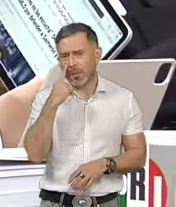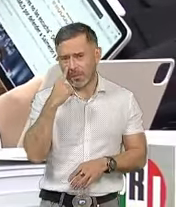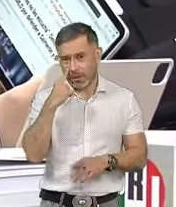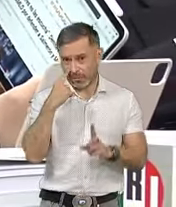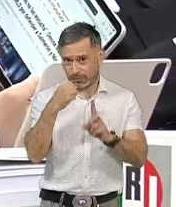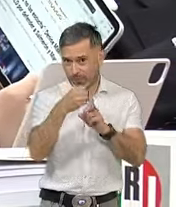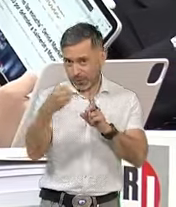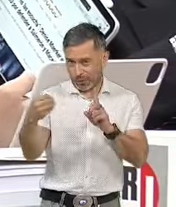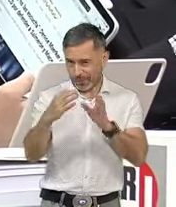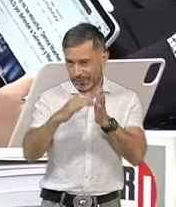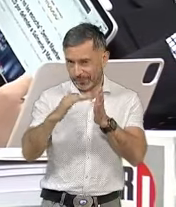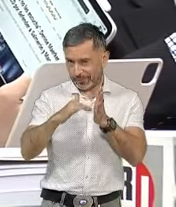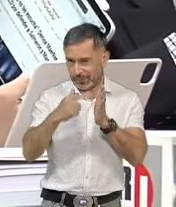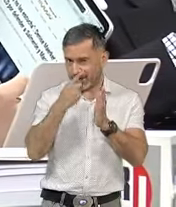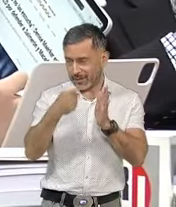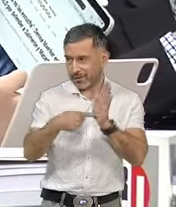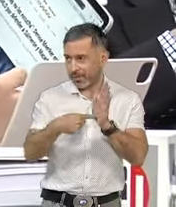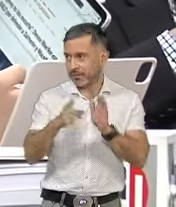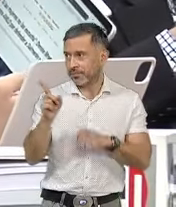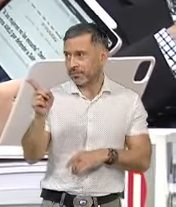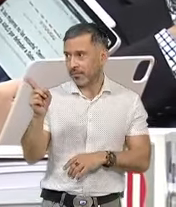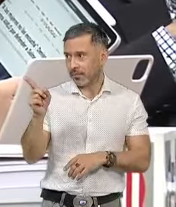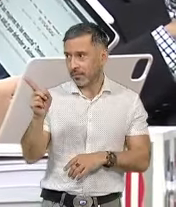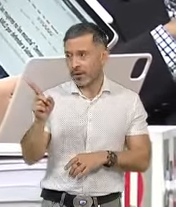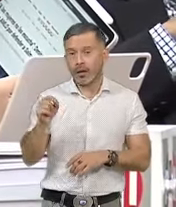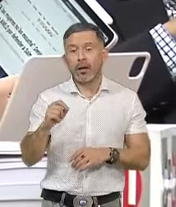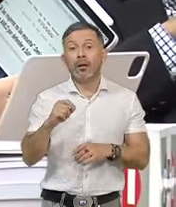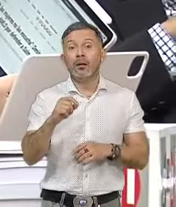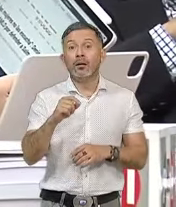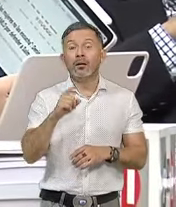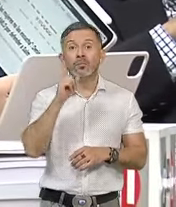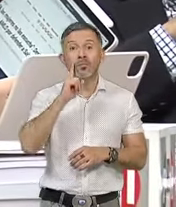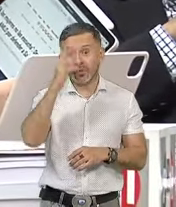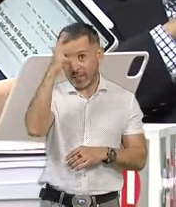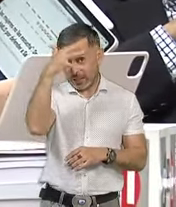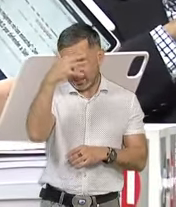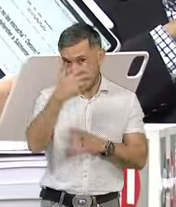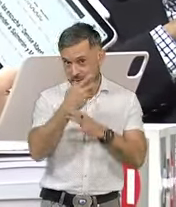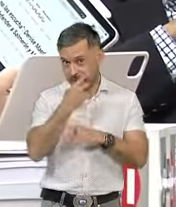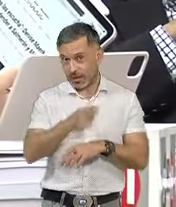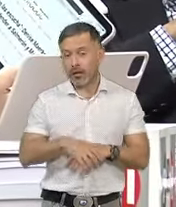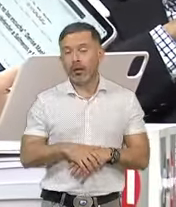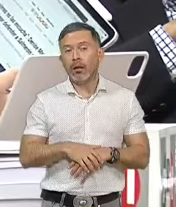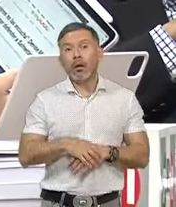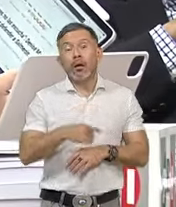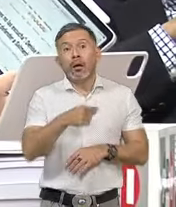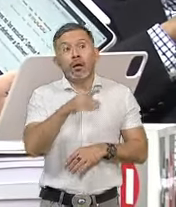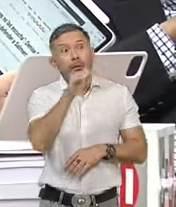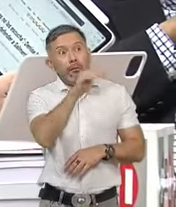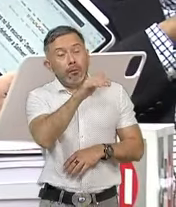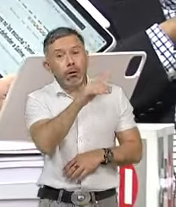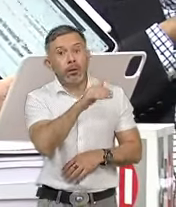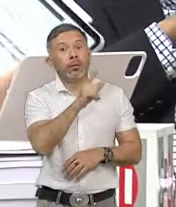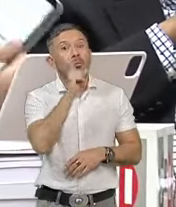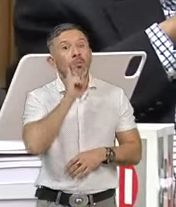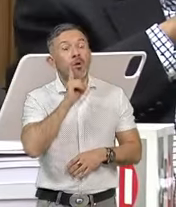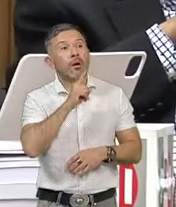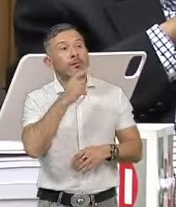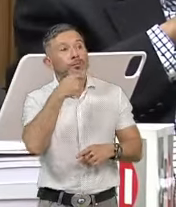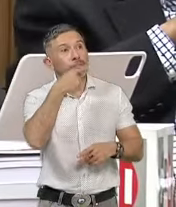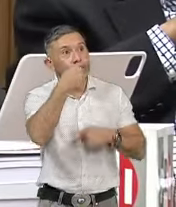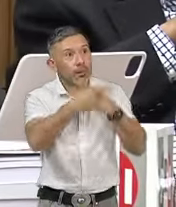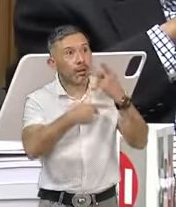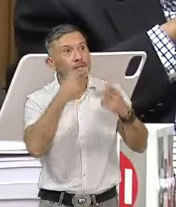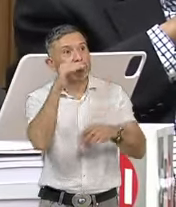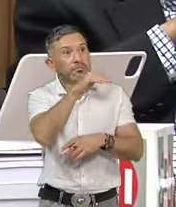Denis merker a las mujeres no las escucha Andrés Manuel López Obrador no escucha